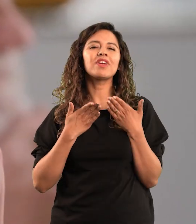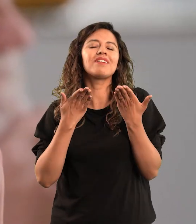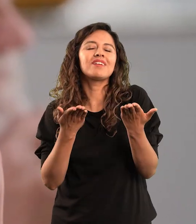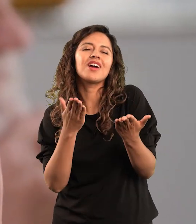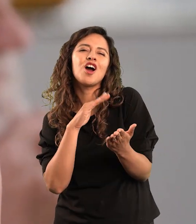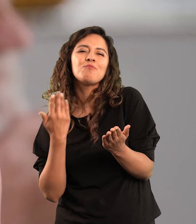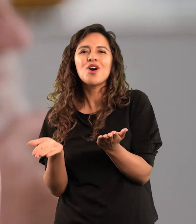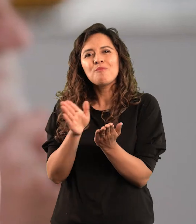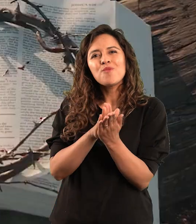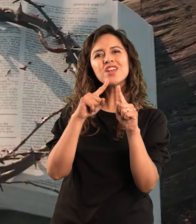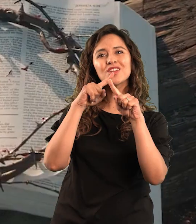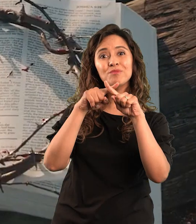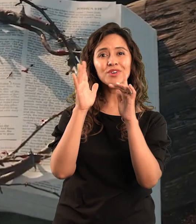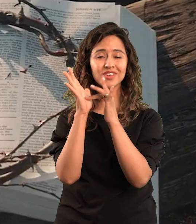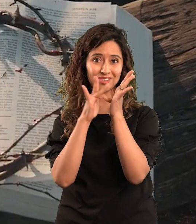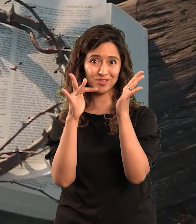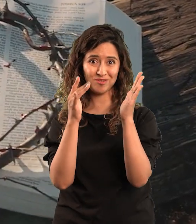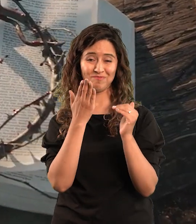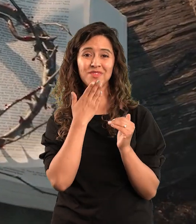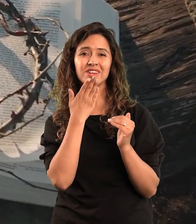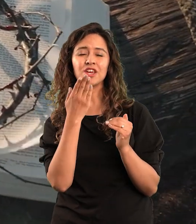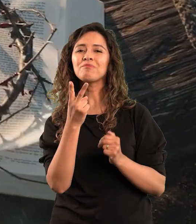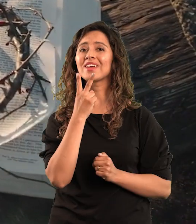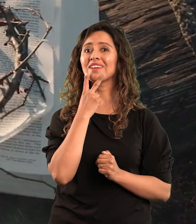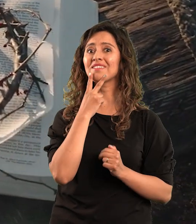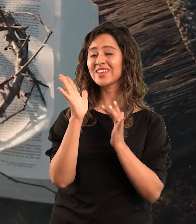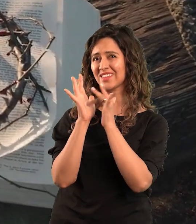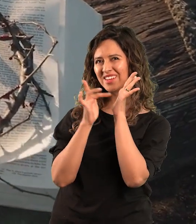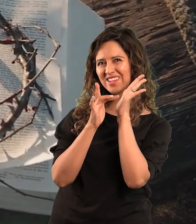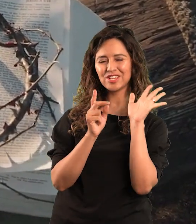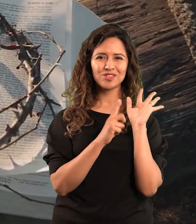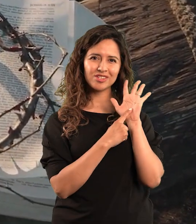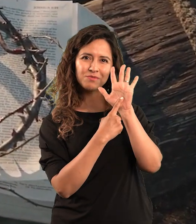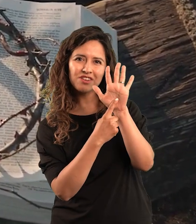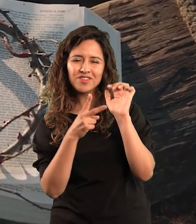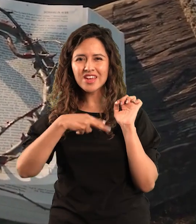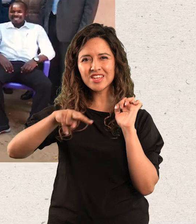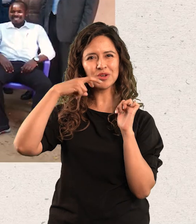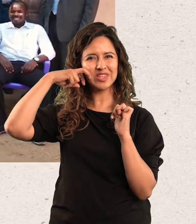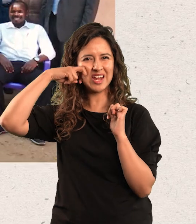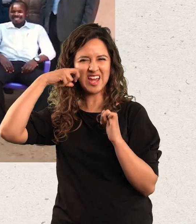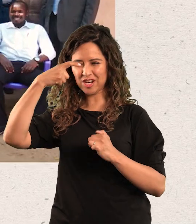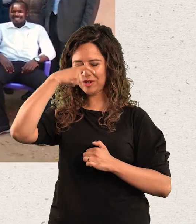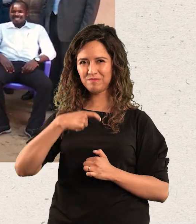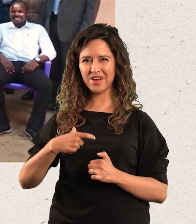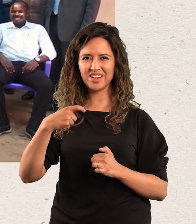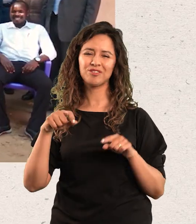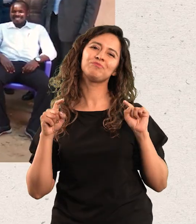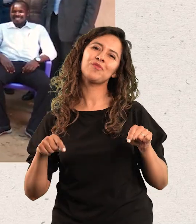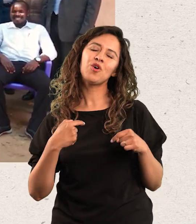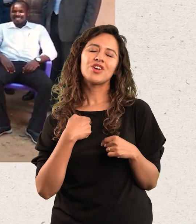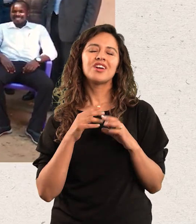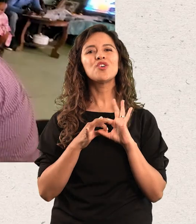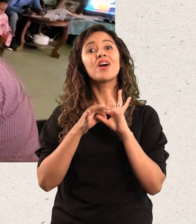muerte por causa de Jesús, para que también la vida de Jesús se manifieste en nuestra carne mortal. Me gustaría agradecerte.